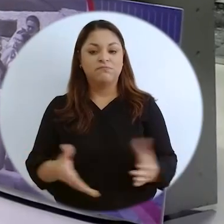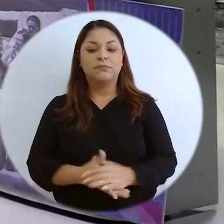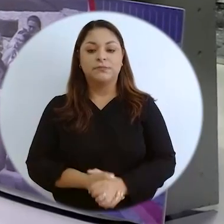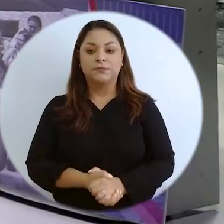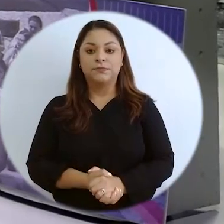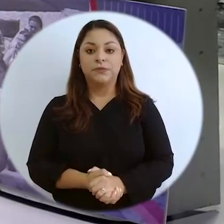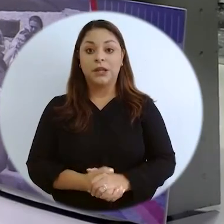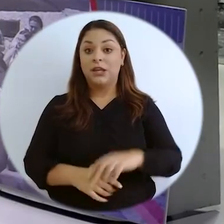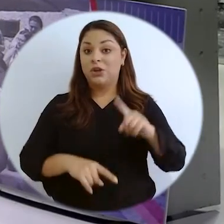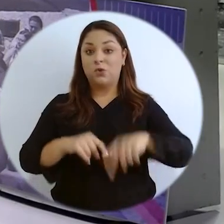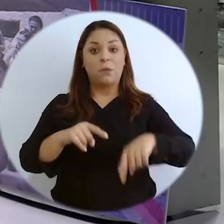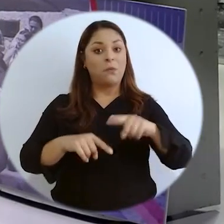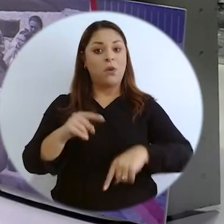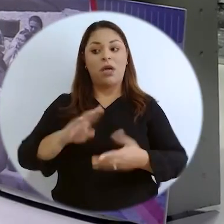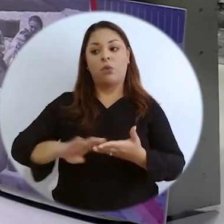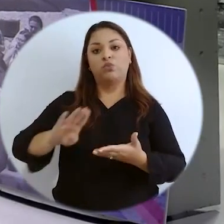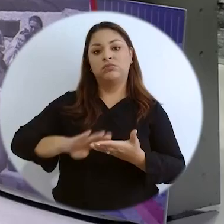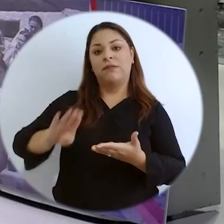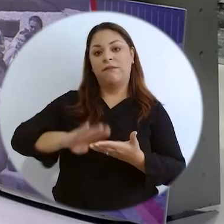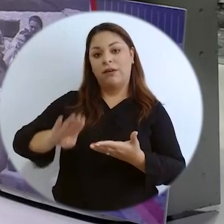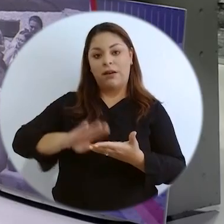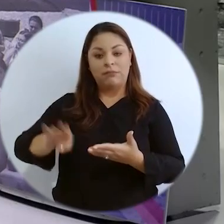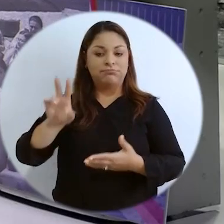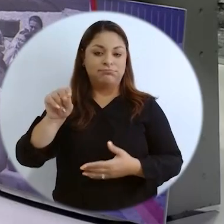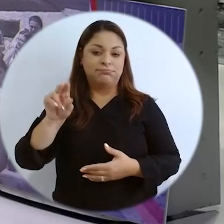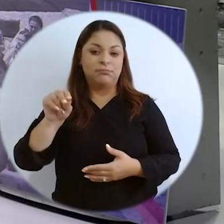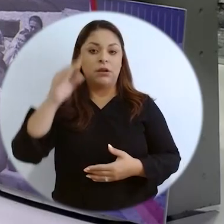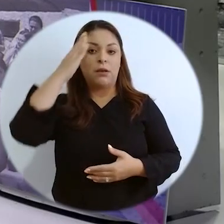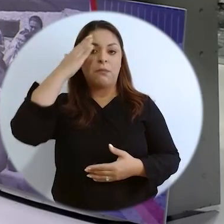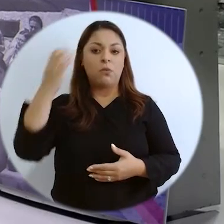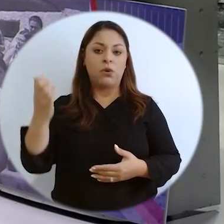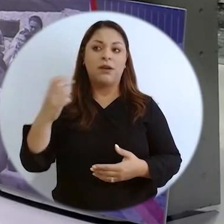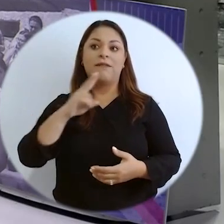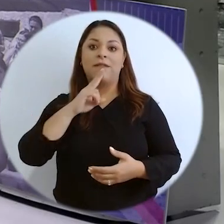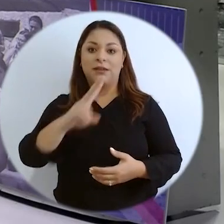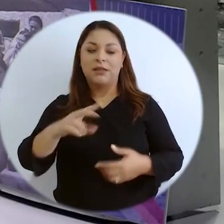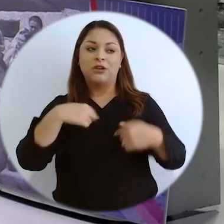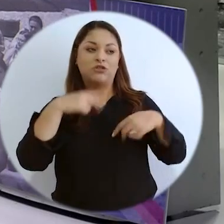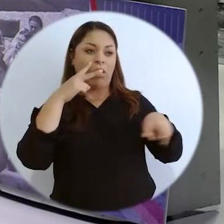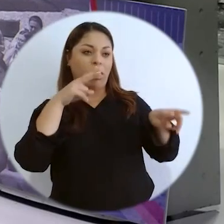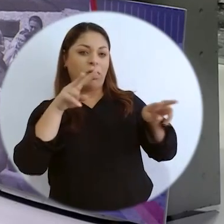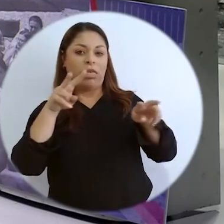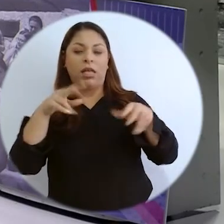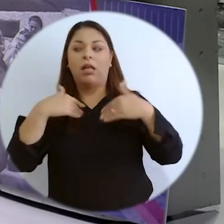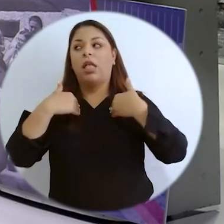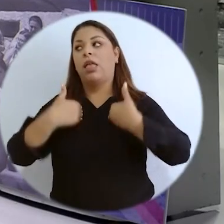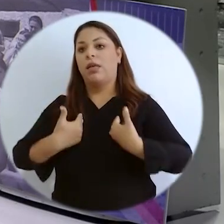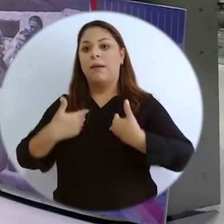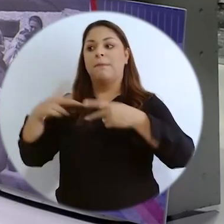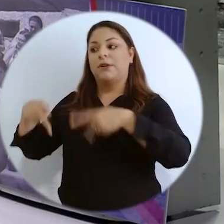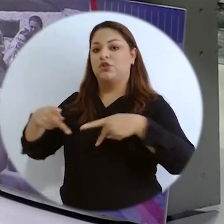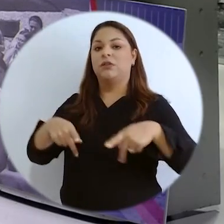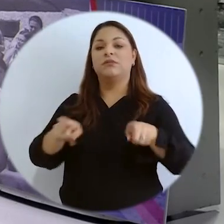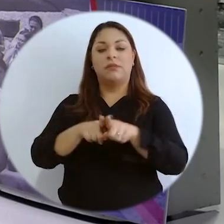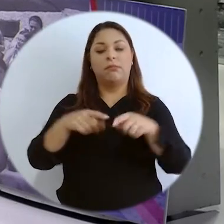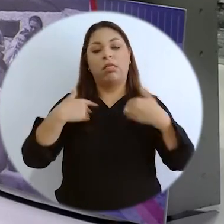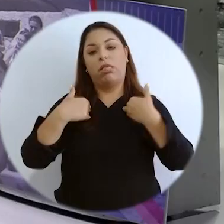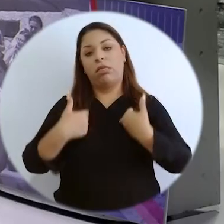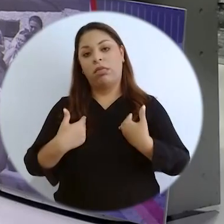las dudas. Y no puede ser más una justificación, porque creo que si yo estoy cansada de oírlo, la población debe estar el